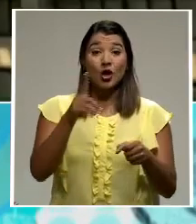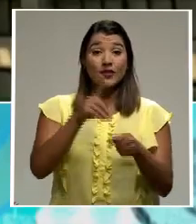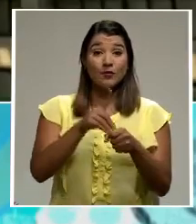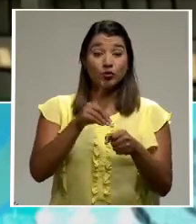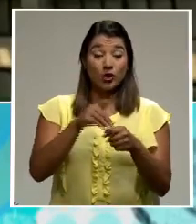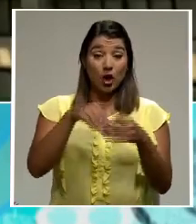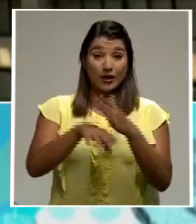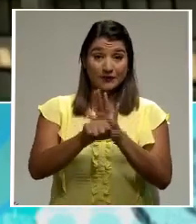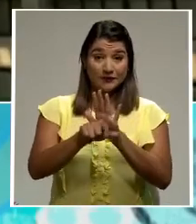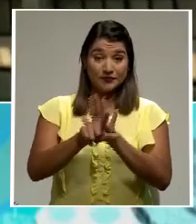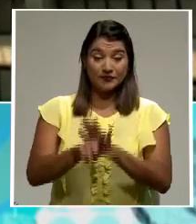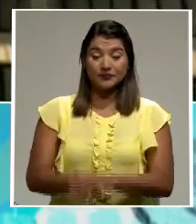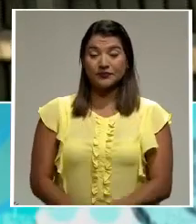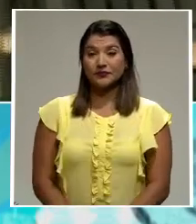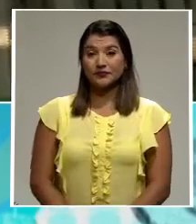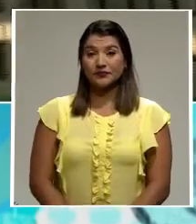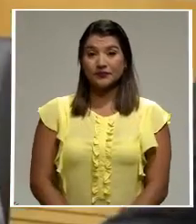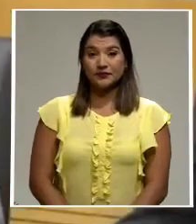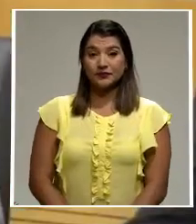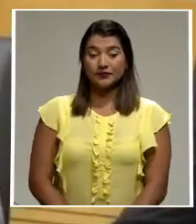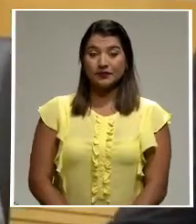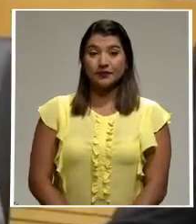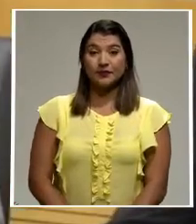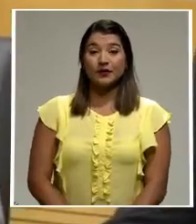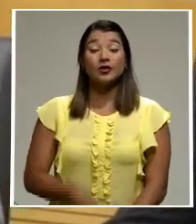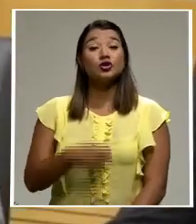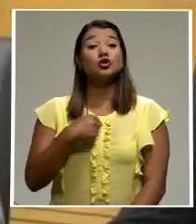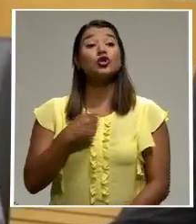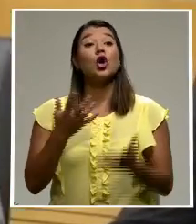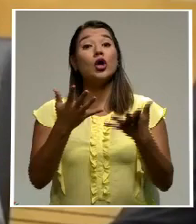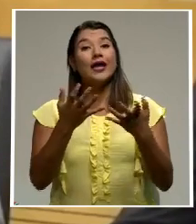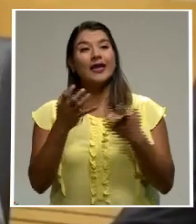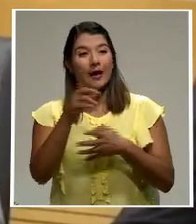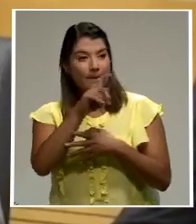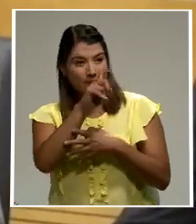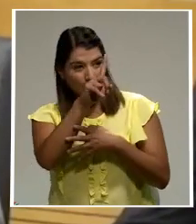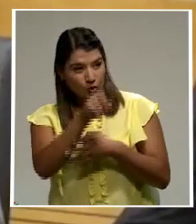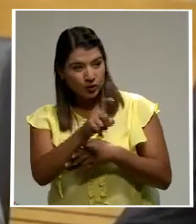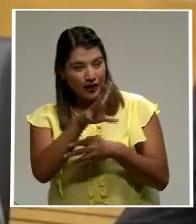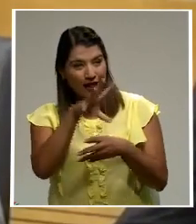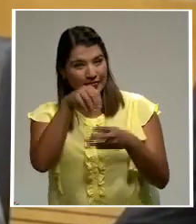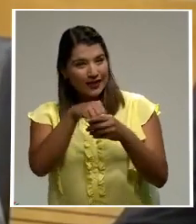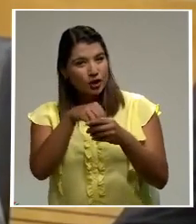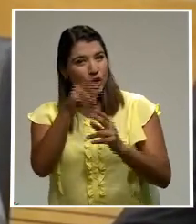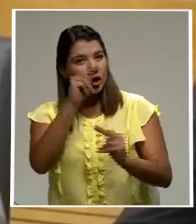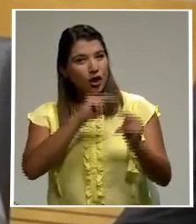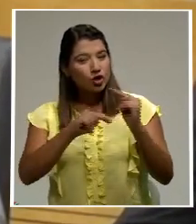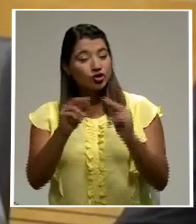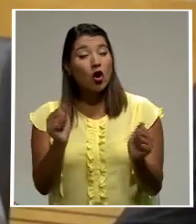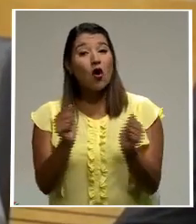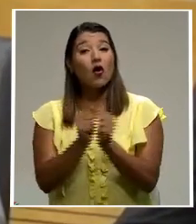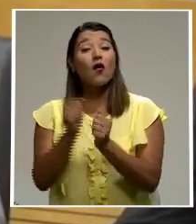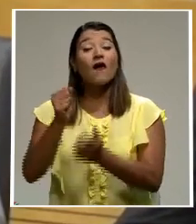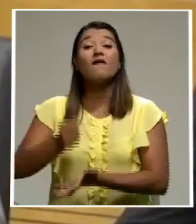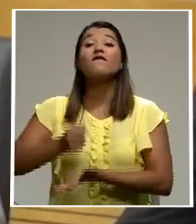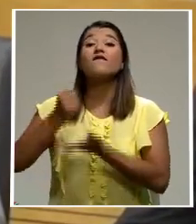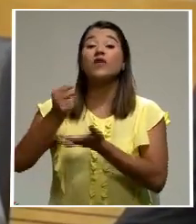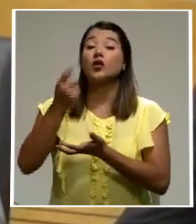Asamblea Legislativa. Quería preguntarle, dentro de la hoja de ruta de negociación con el Fondo Monetario